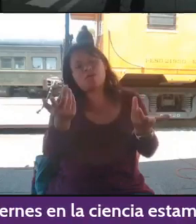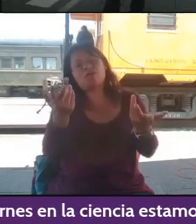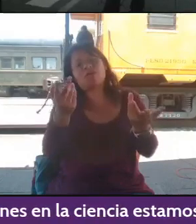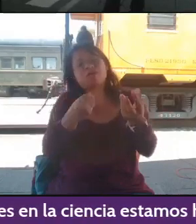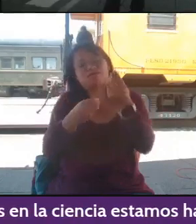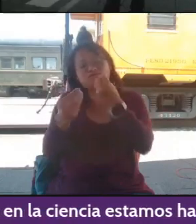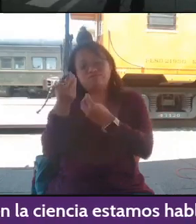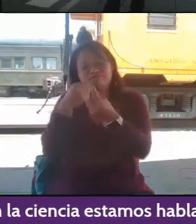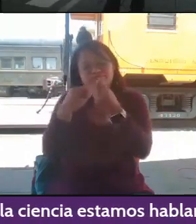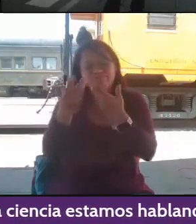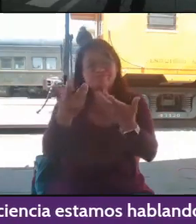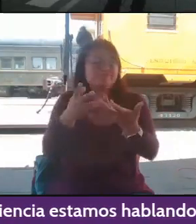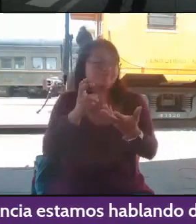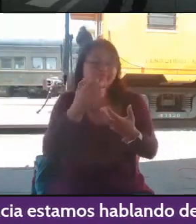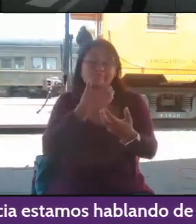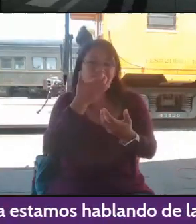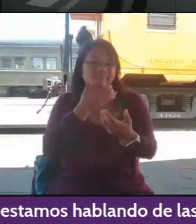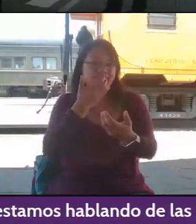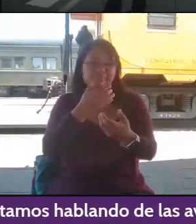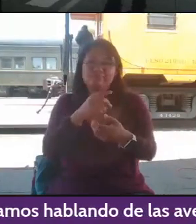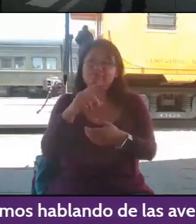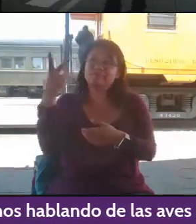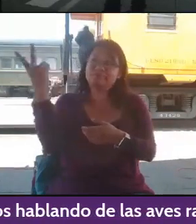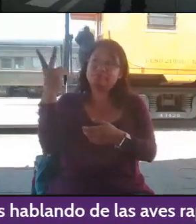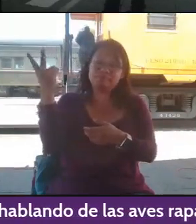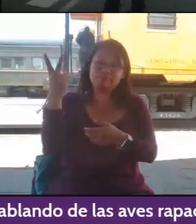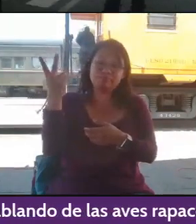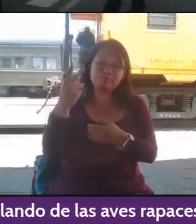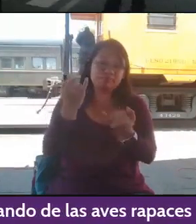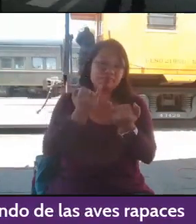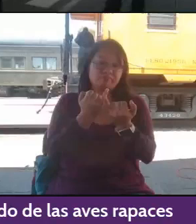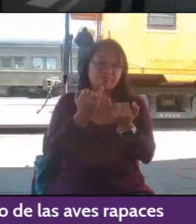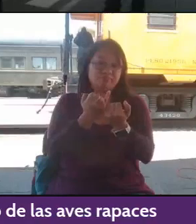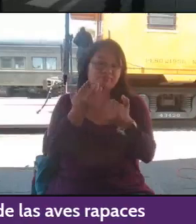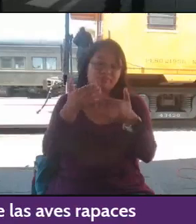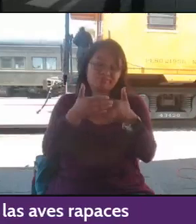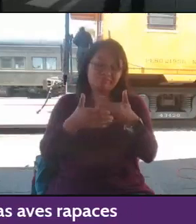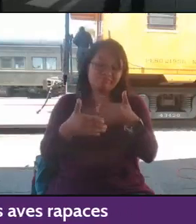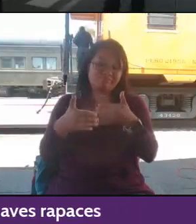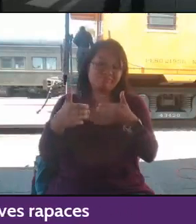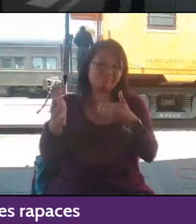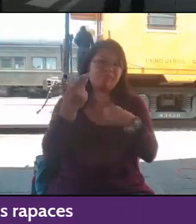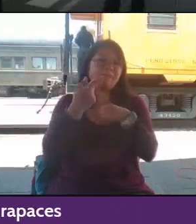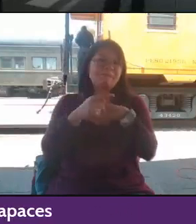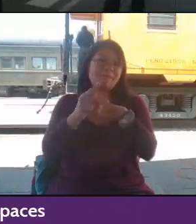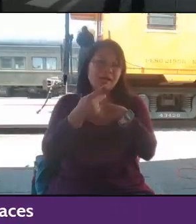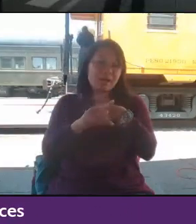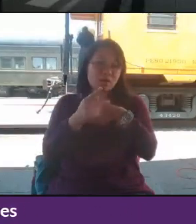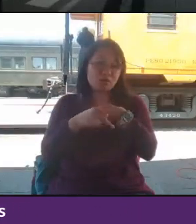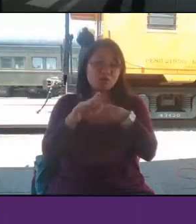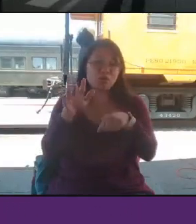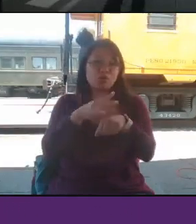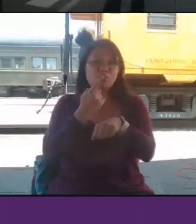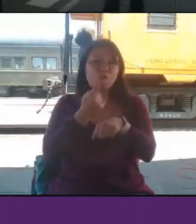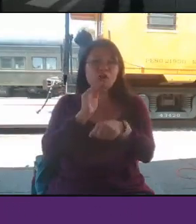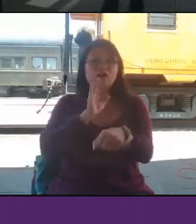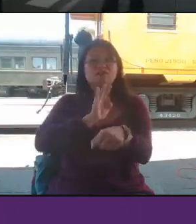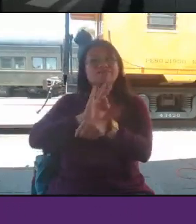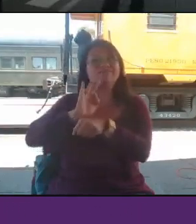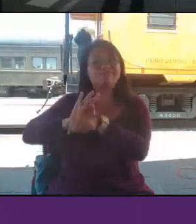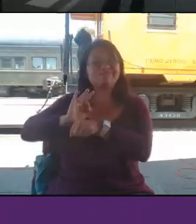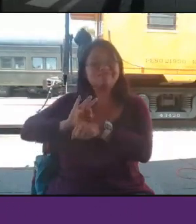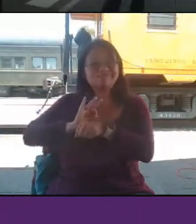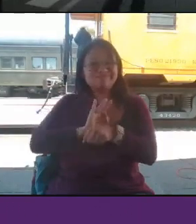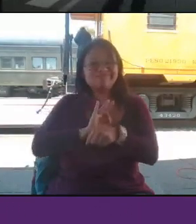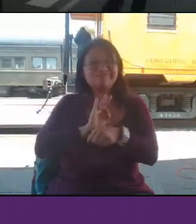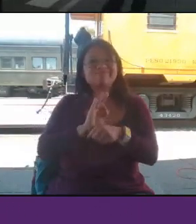mucho más fácil. Uno de vida silvestre como estos dos, todo el primer periodo van a ser un peligro porque van a ser animales que se van a defender de nosotros,